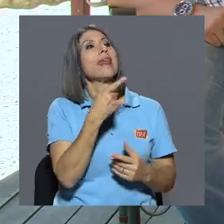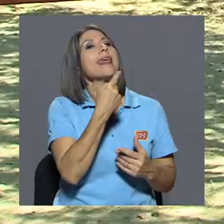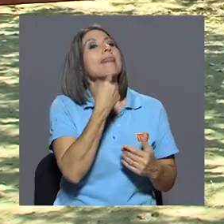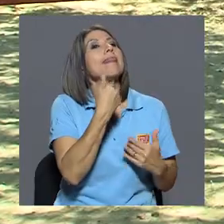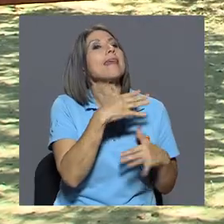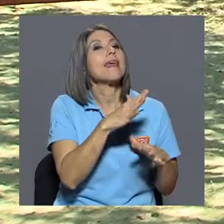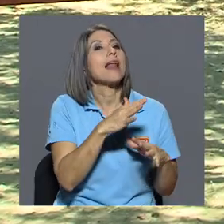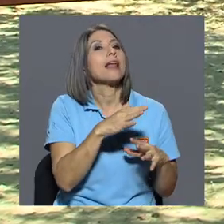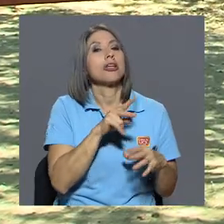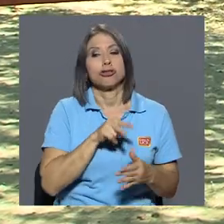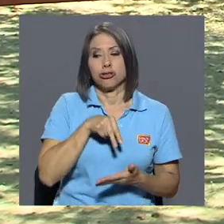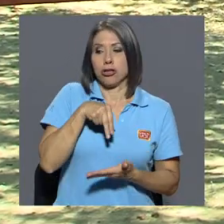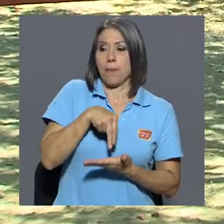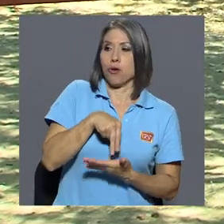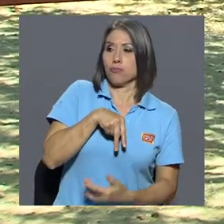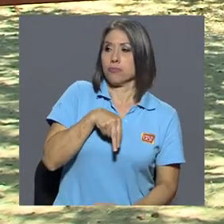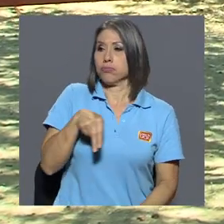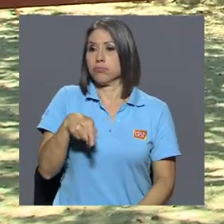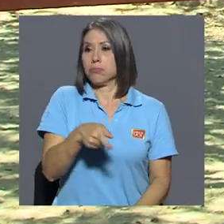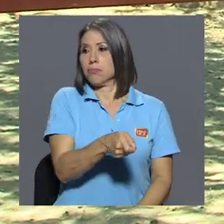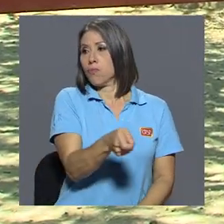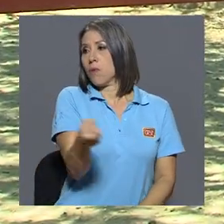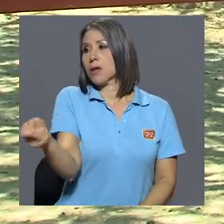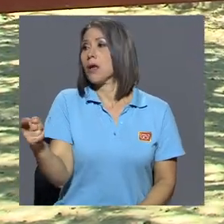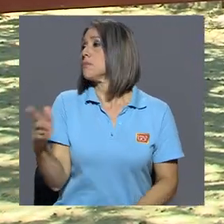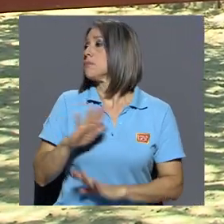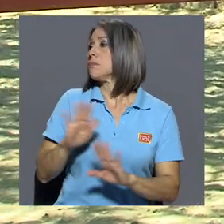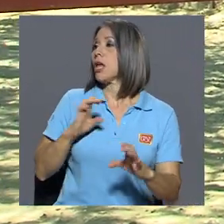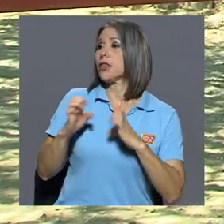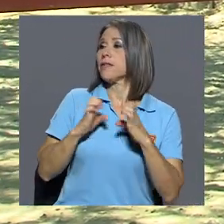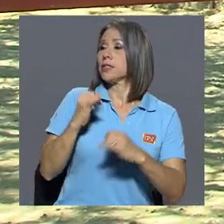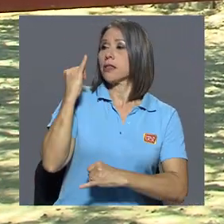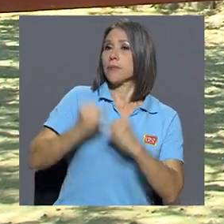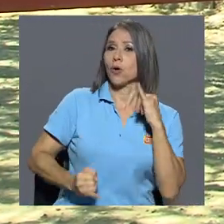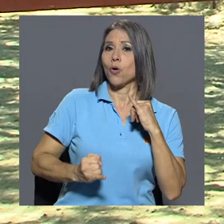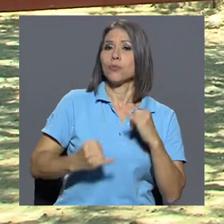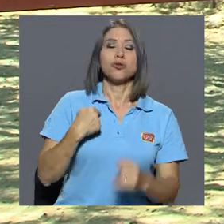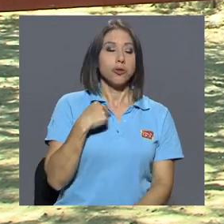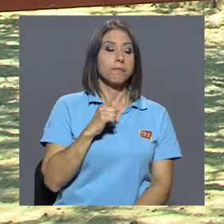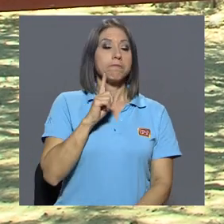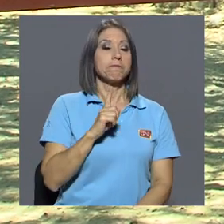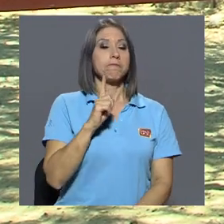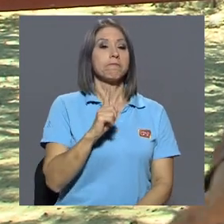dice, la entrevista terminó. Entonces yo me paré en el quicio de la puerta y le digo,